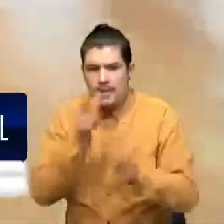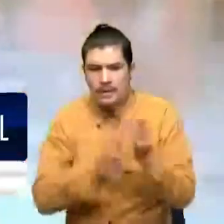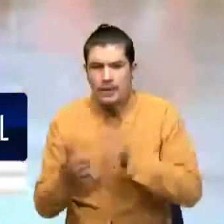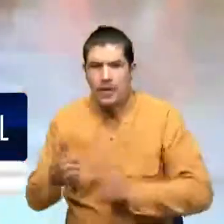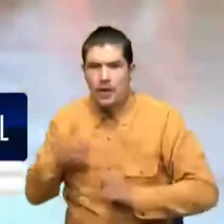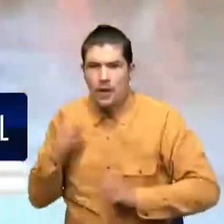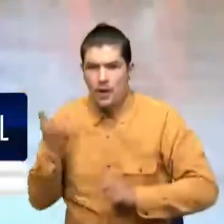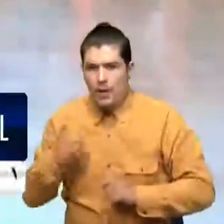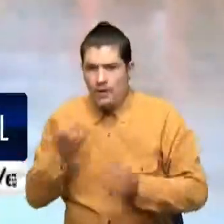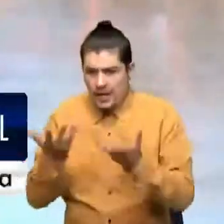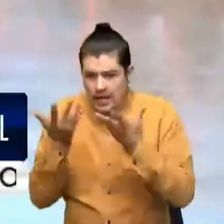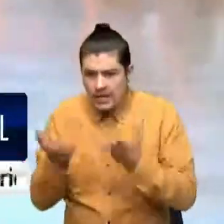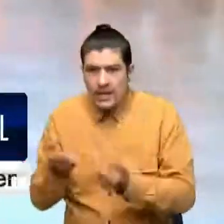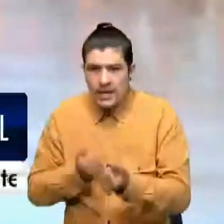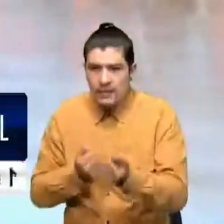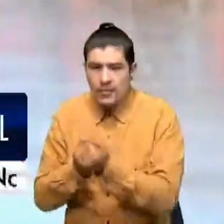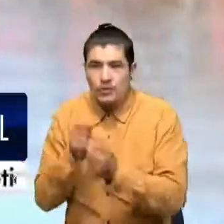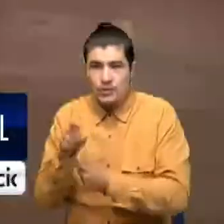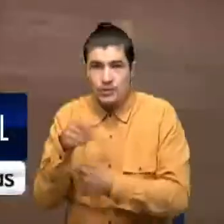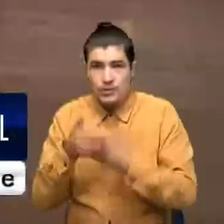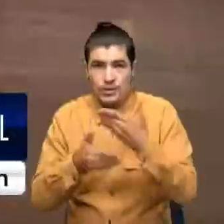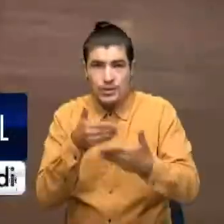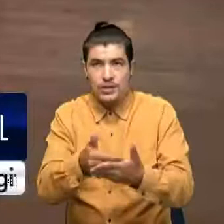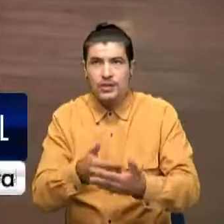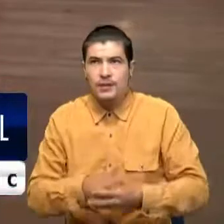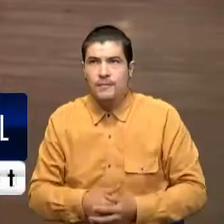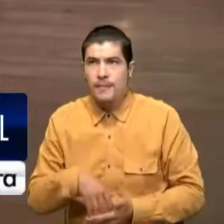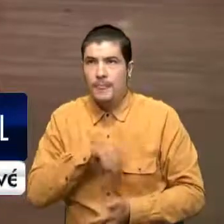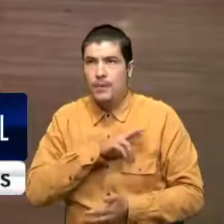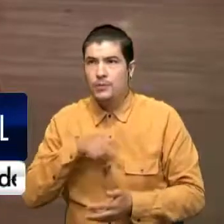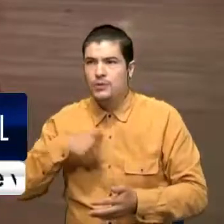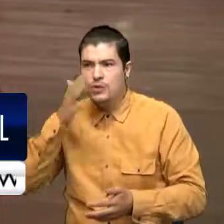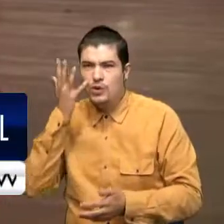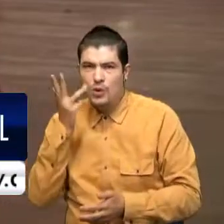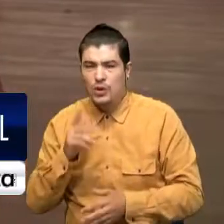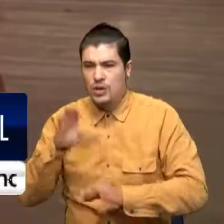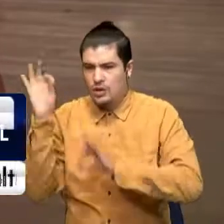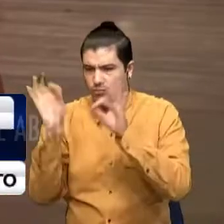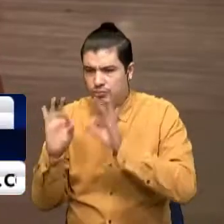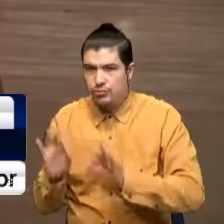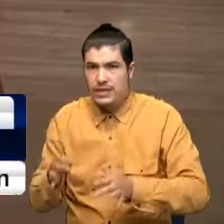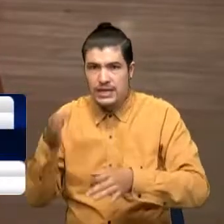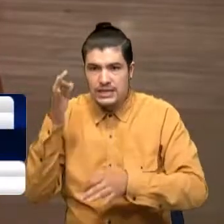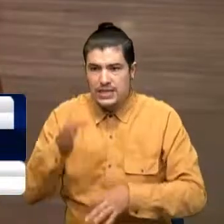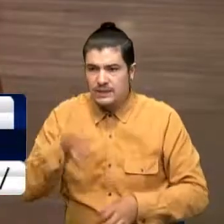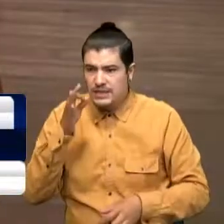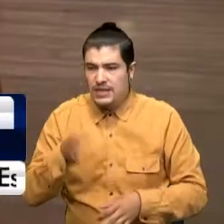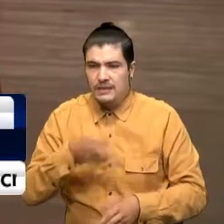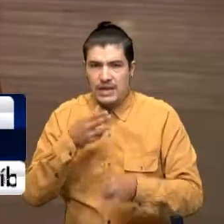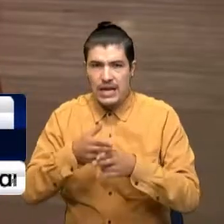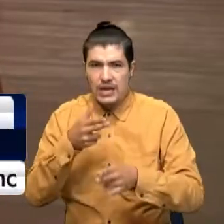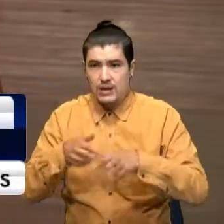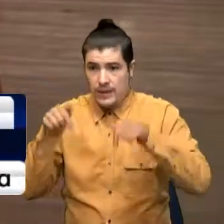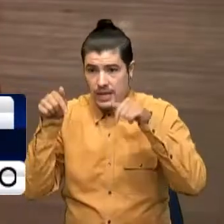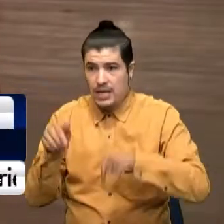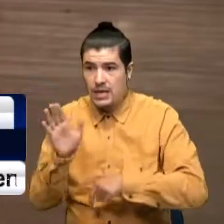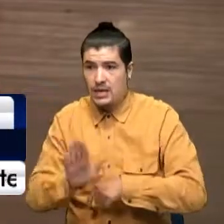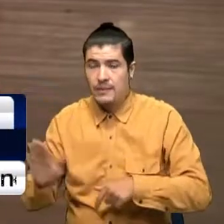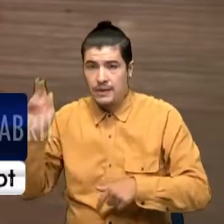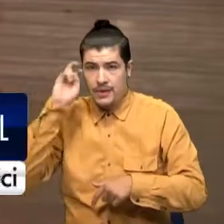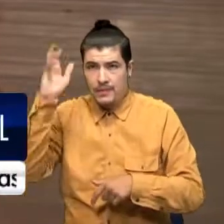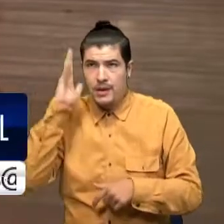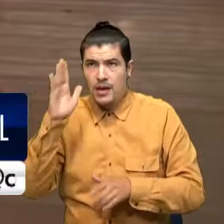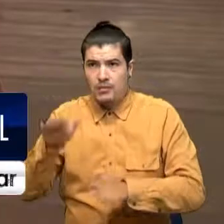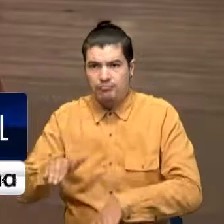con el ánimo de aportar en esta disciplina. Estamos preparando día a día para siempre tener el nombre de Norte en lo alto, como